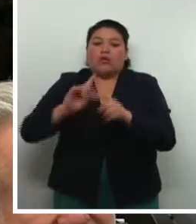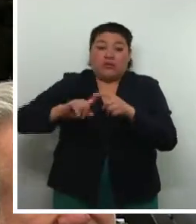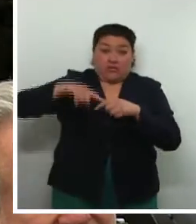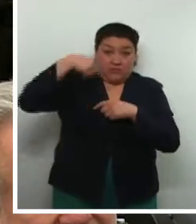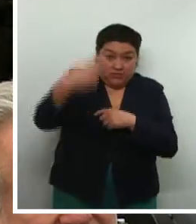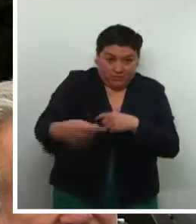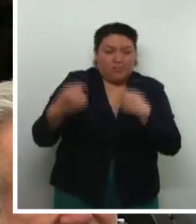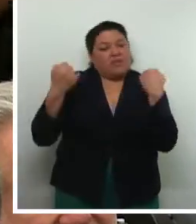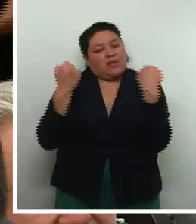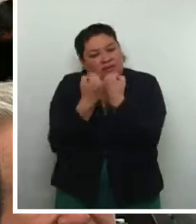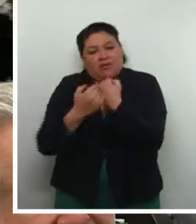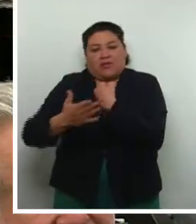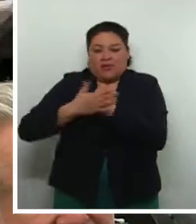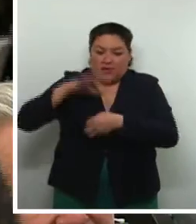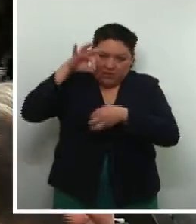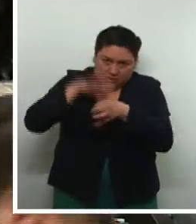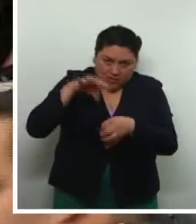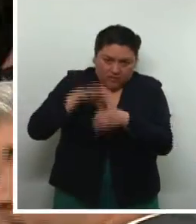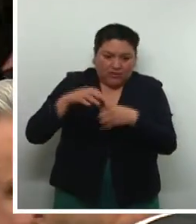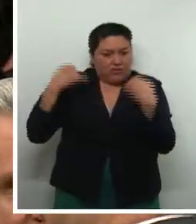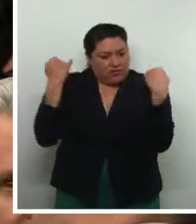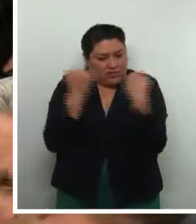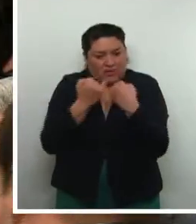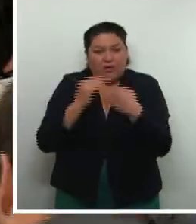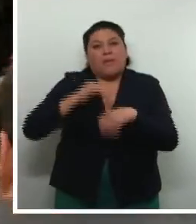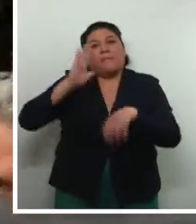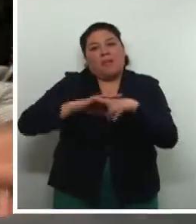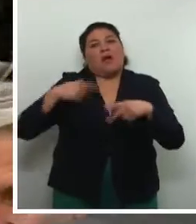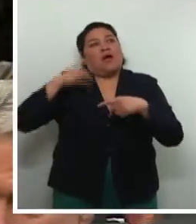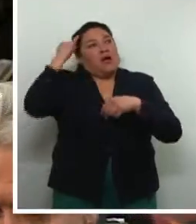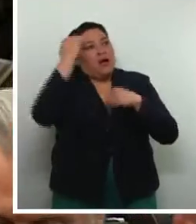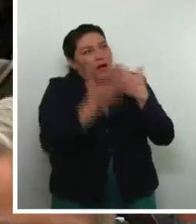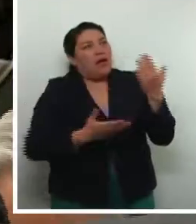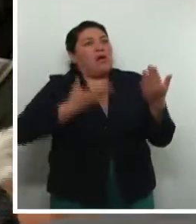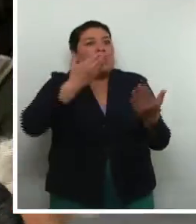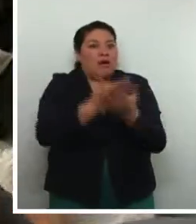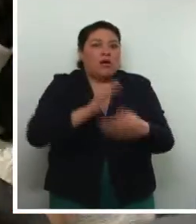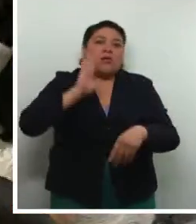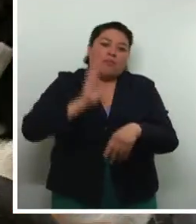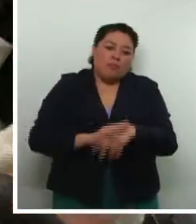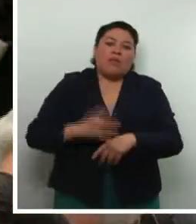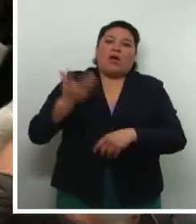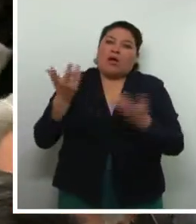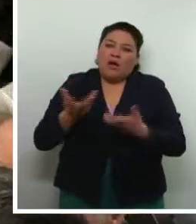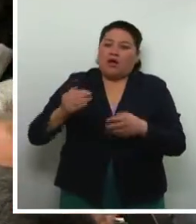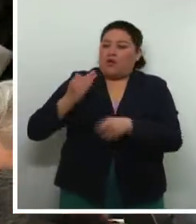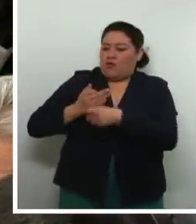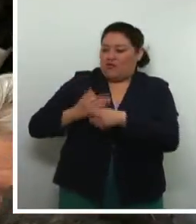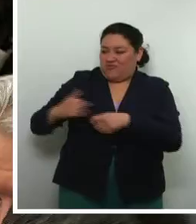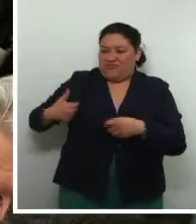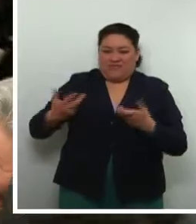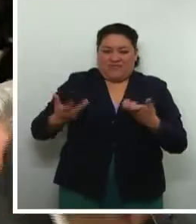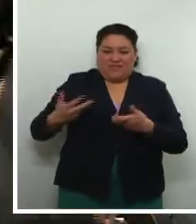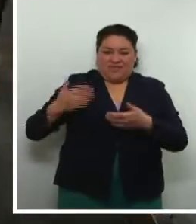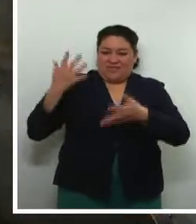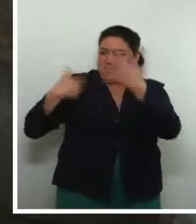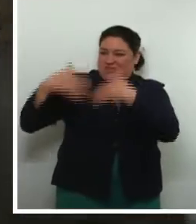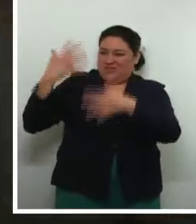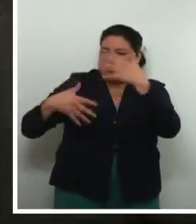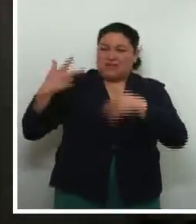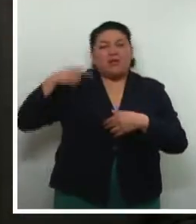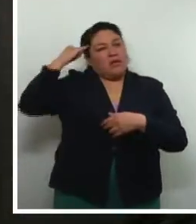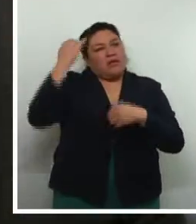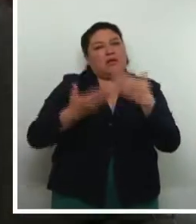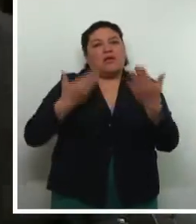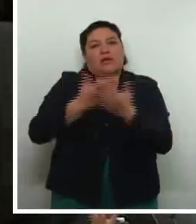tendremos votaciones, el día de mañana habrá más reservas y esto implicará que el ejercicio que acabamos de hacer hace un momento de escuchar